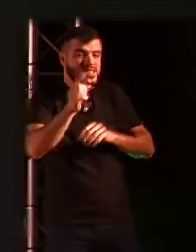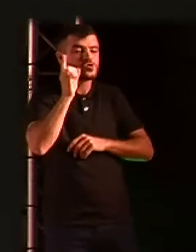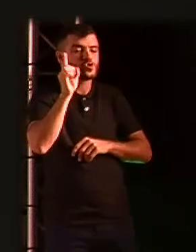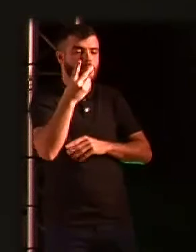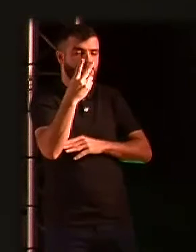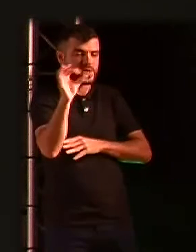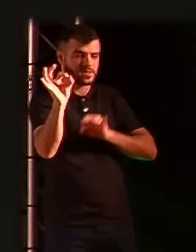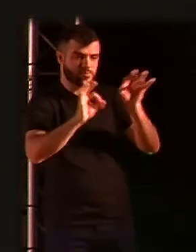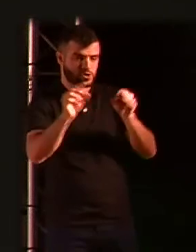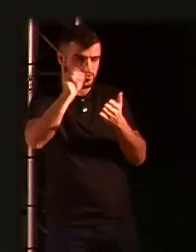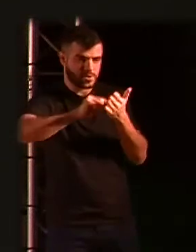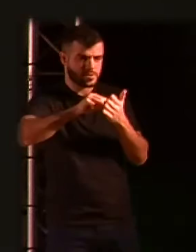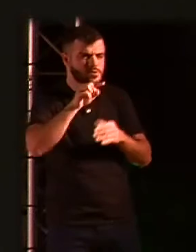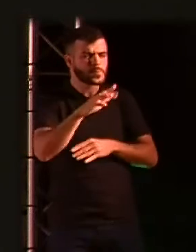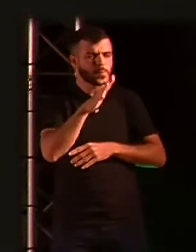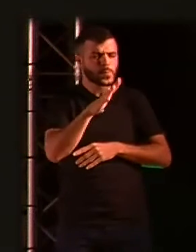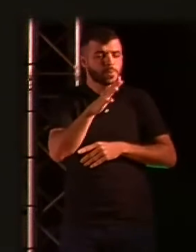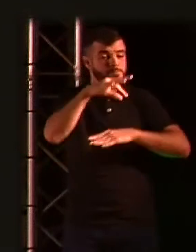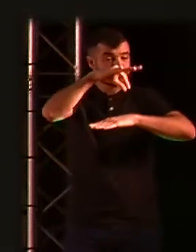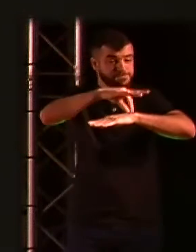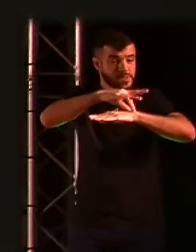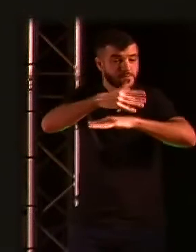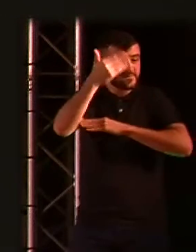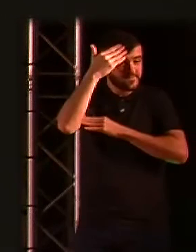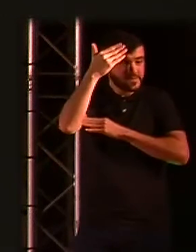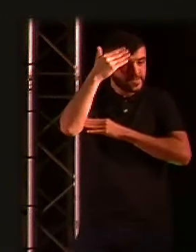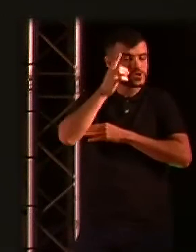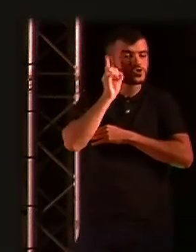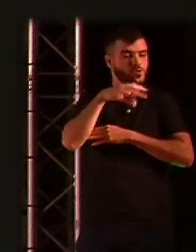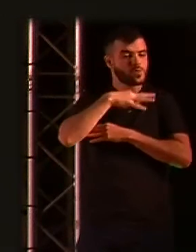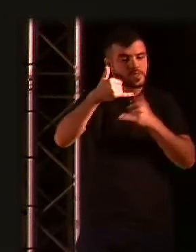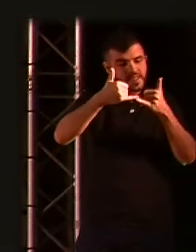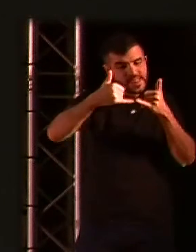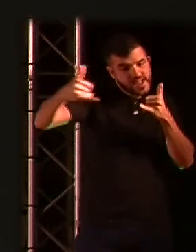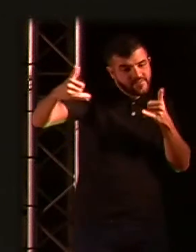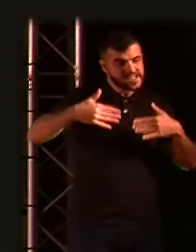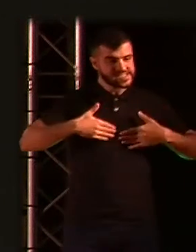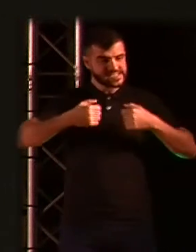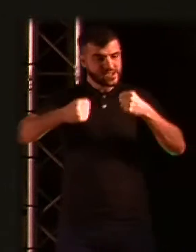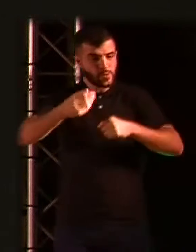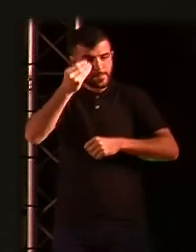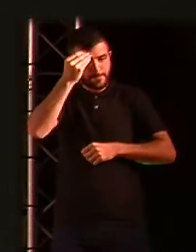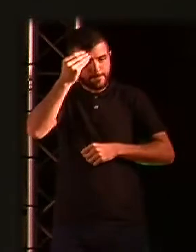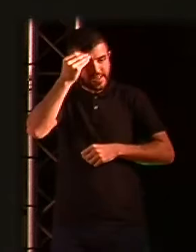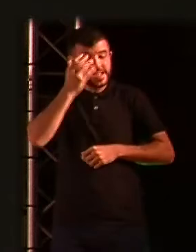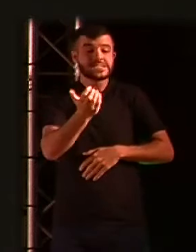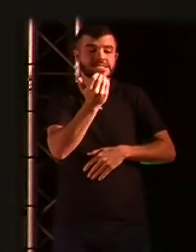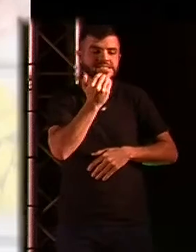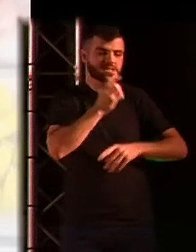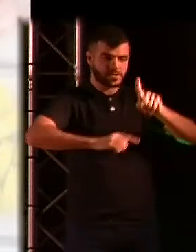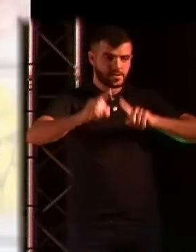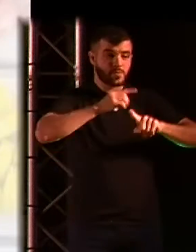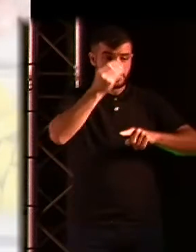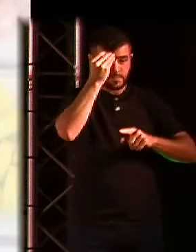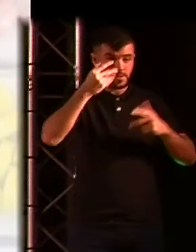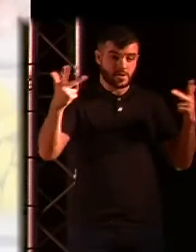eso? Porque el médico de familia solo puede derivar a salud mental a los especialistas a los trastornos mentales graves.